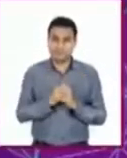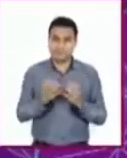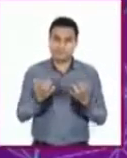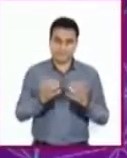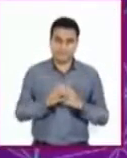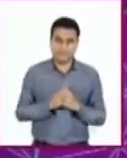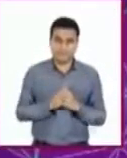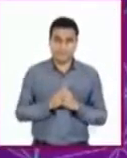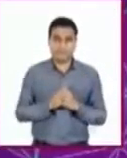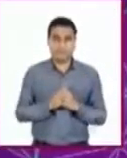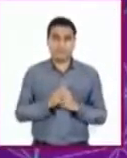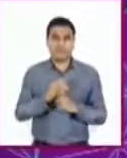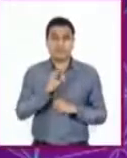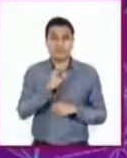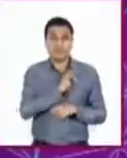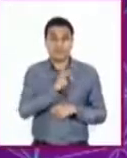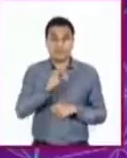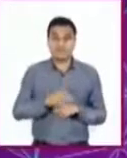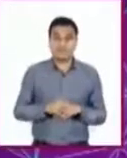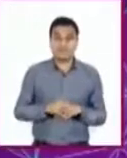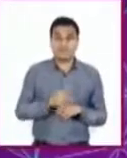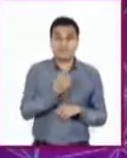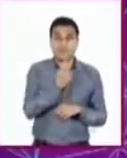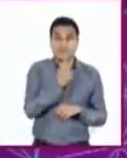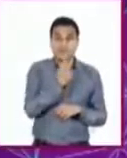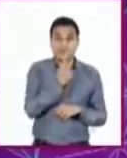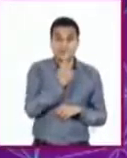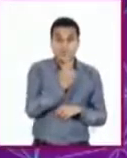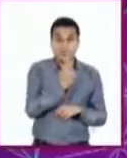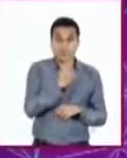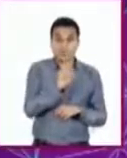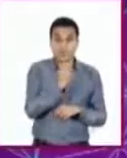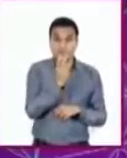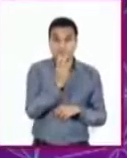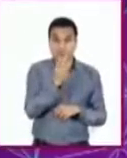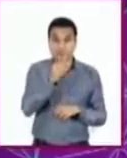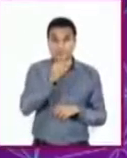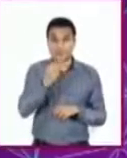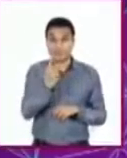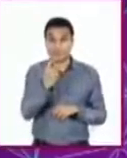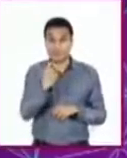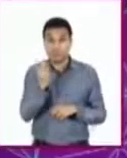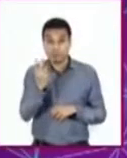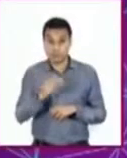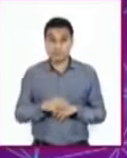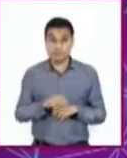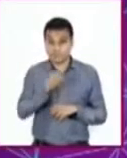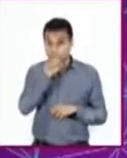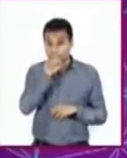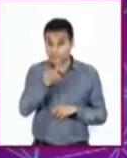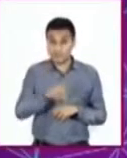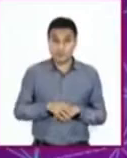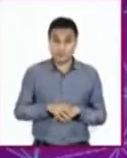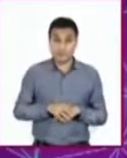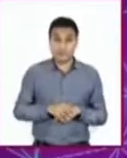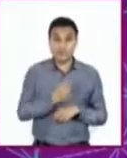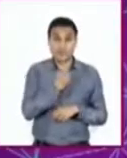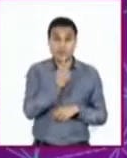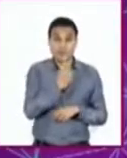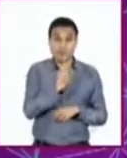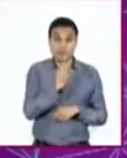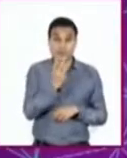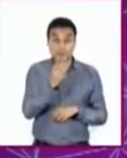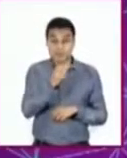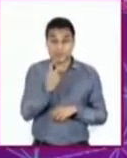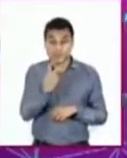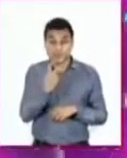décimos menos 1 entero 2 décimos negativo que 1 entero 2 décimos negativo menos 1 entero